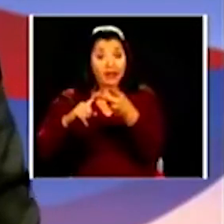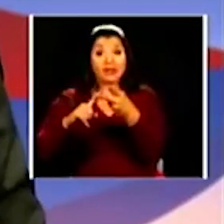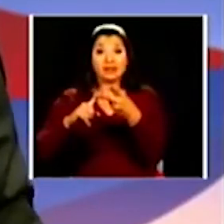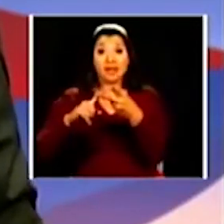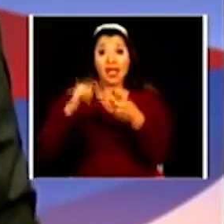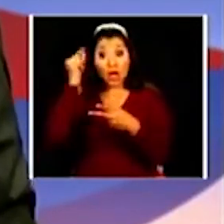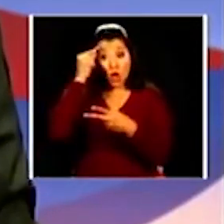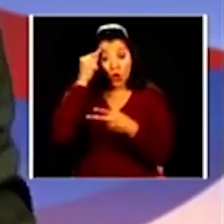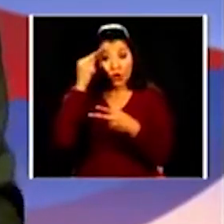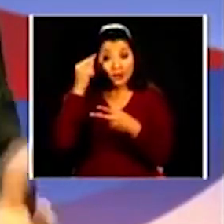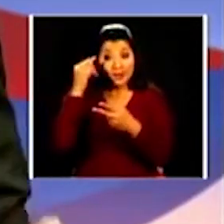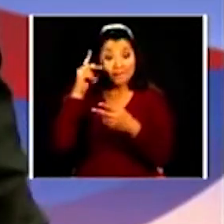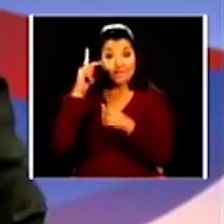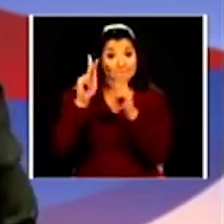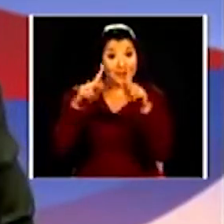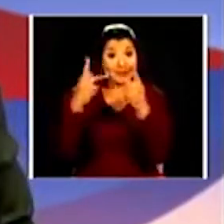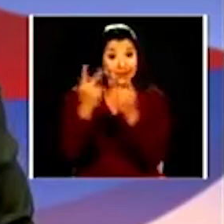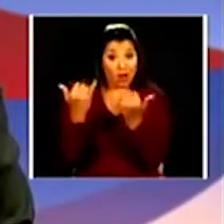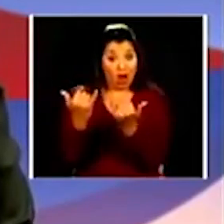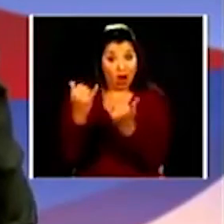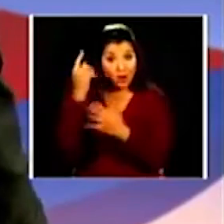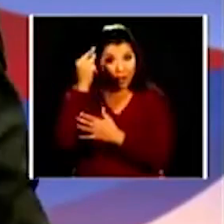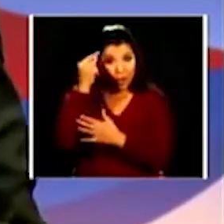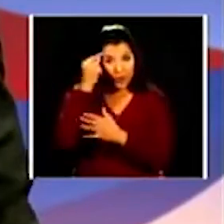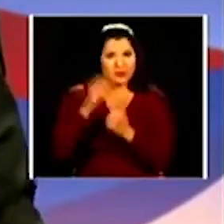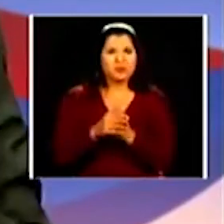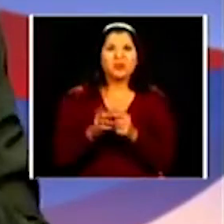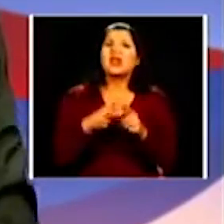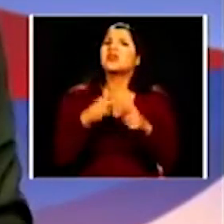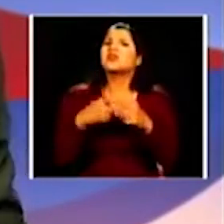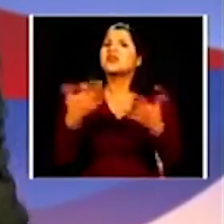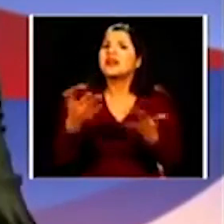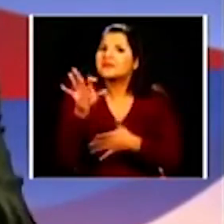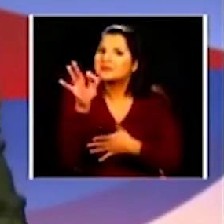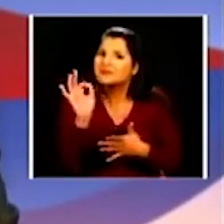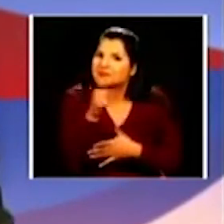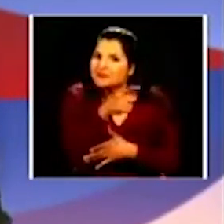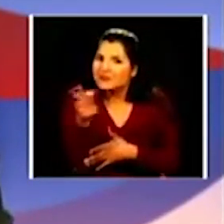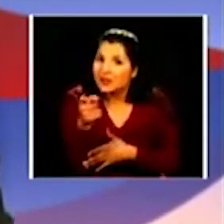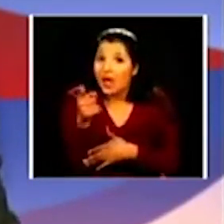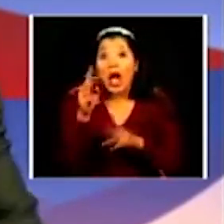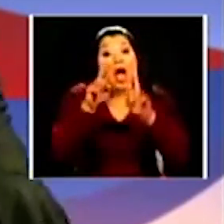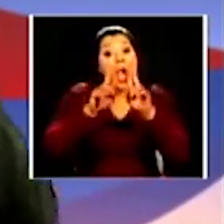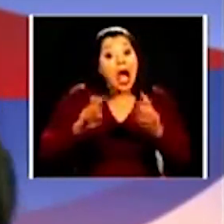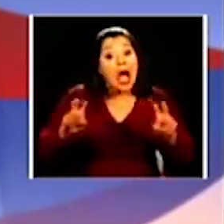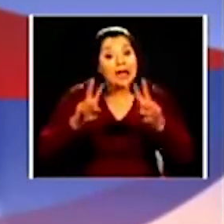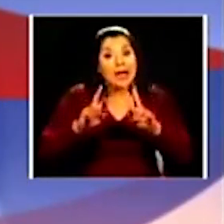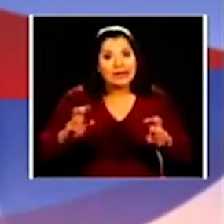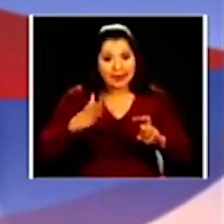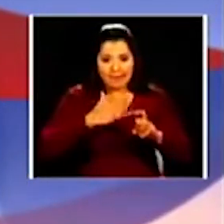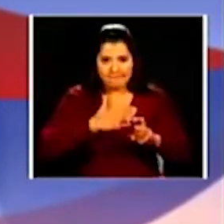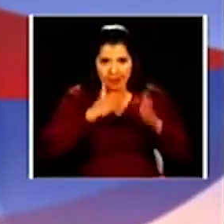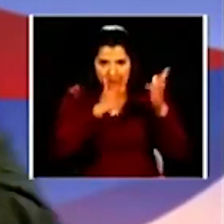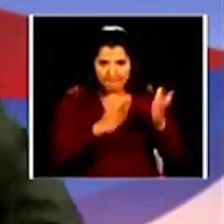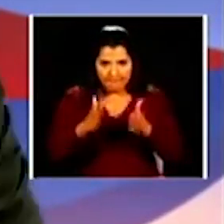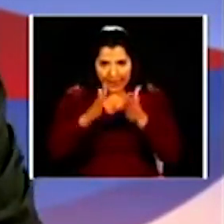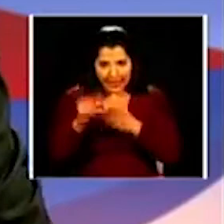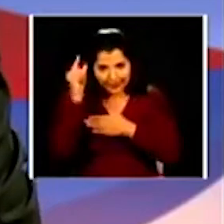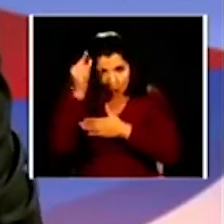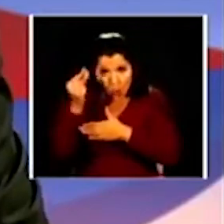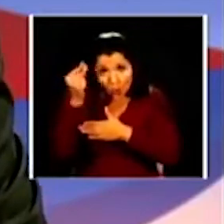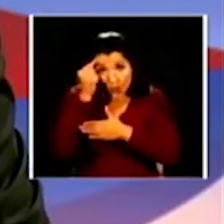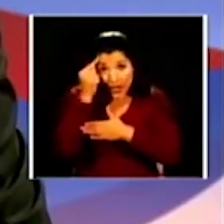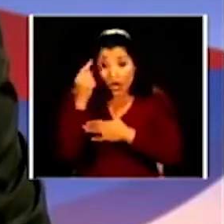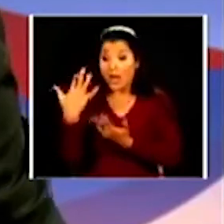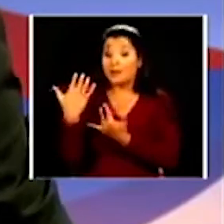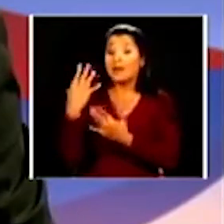Acción Ciudadana. Entonces, ¿qué lo invito a hacer yo? Bueno, lo invito a analizar este plan de gobierno, a esperar para esta próxima semana la